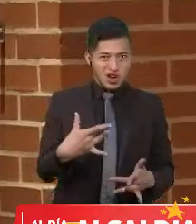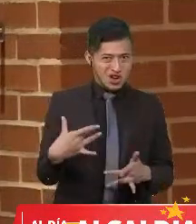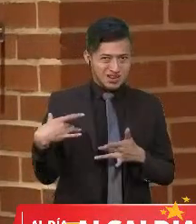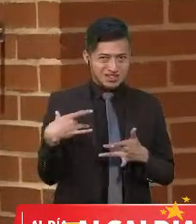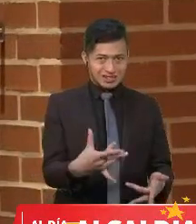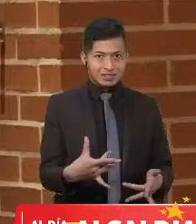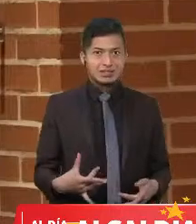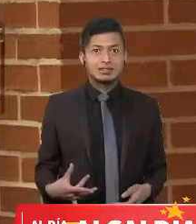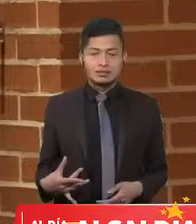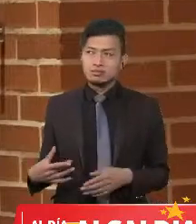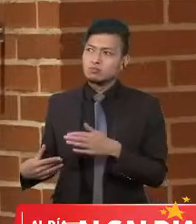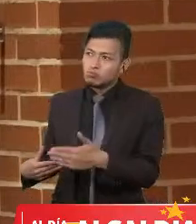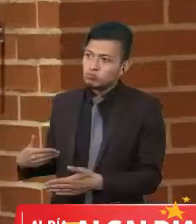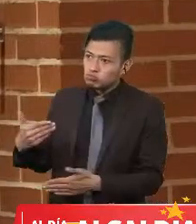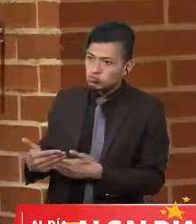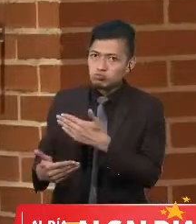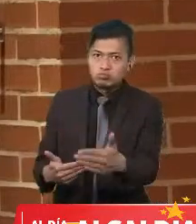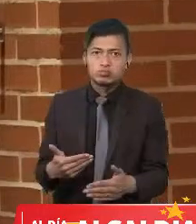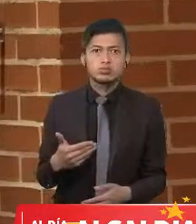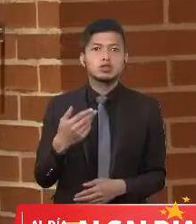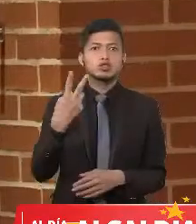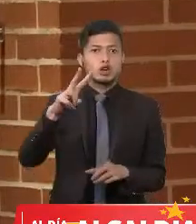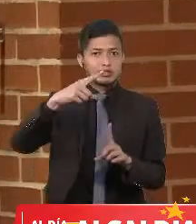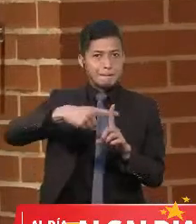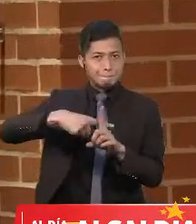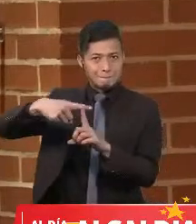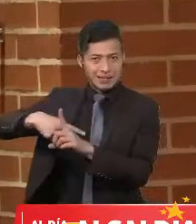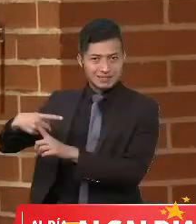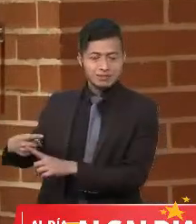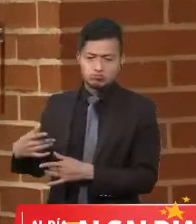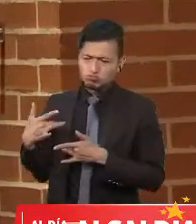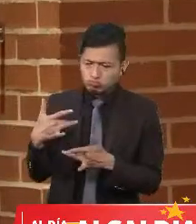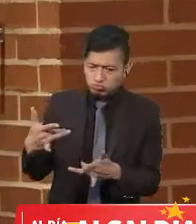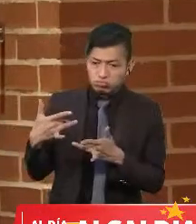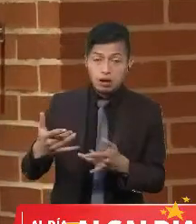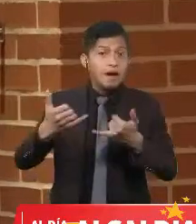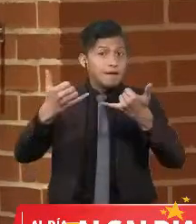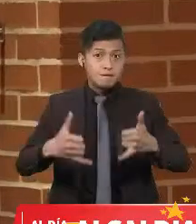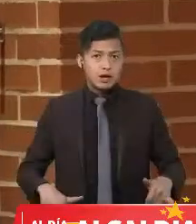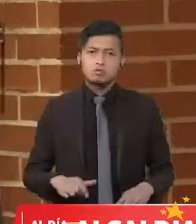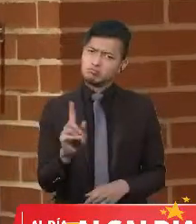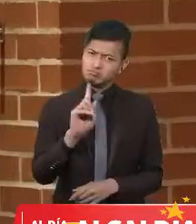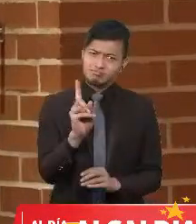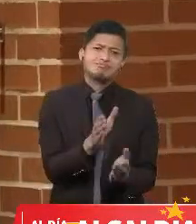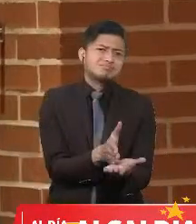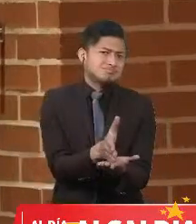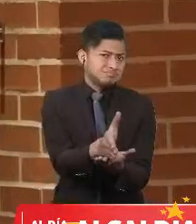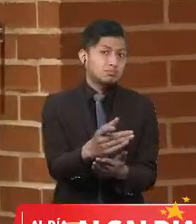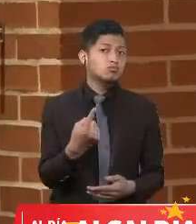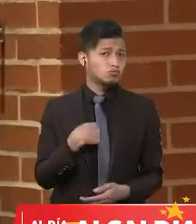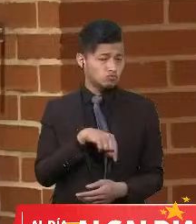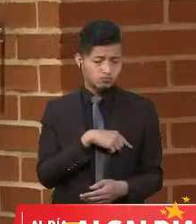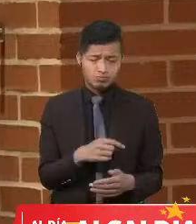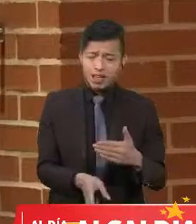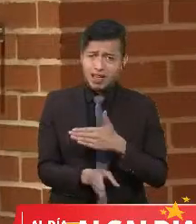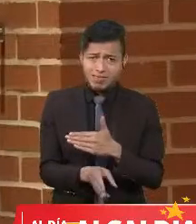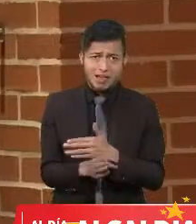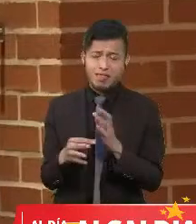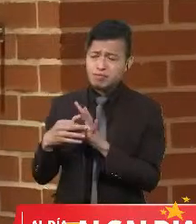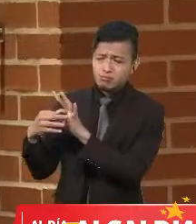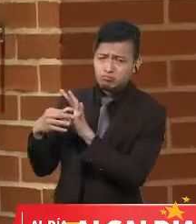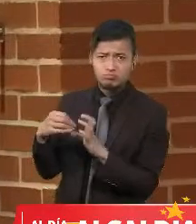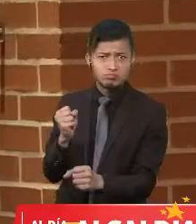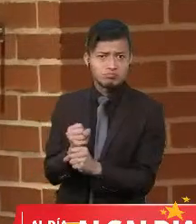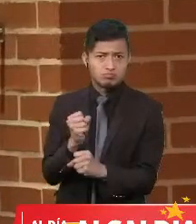se vinieron sucediendo durante los últimos 12 meses no van a terminar. Vamos a seguir trabajando de la mano con mi buen amigo el